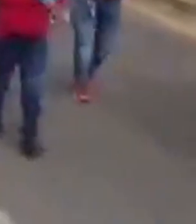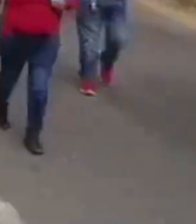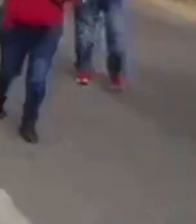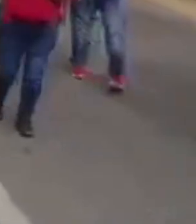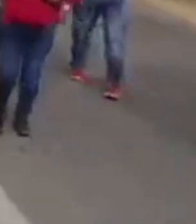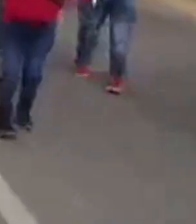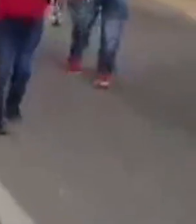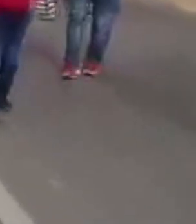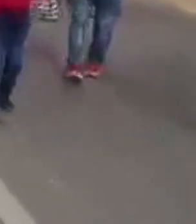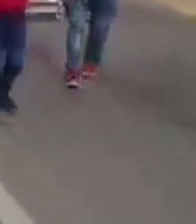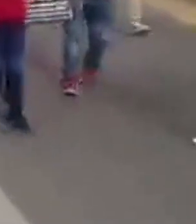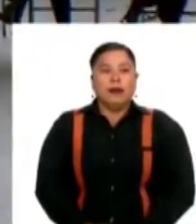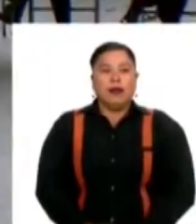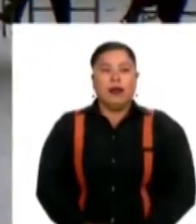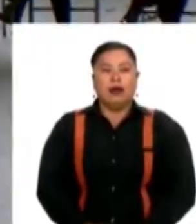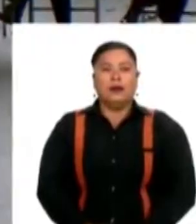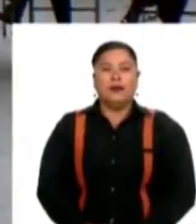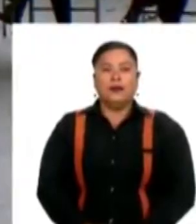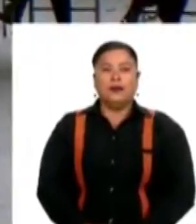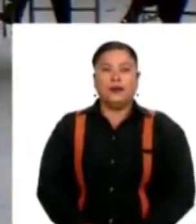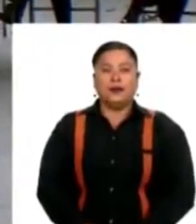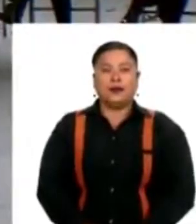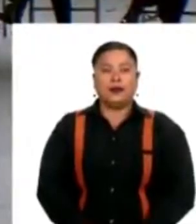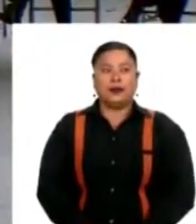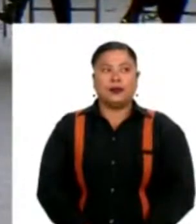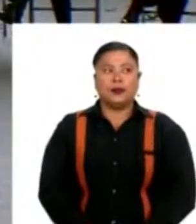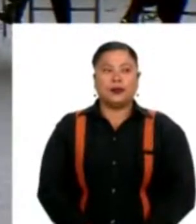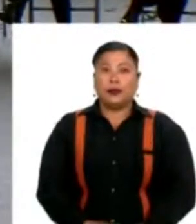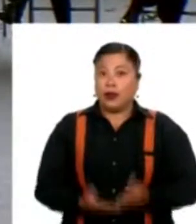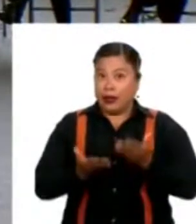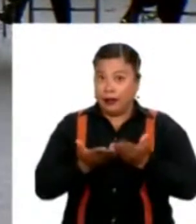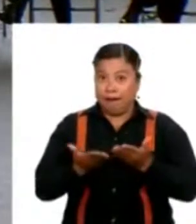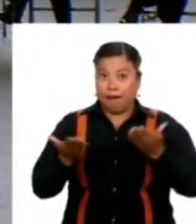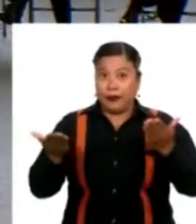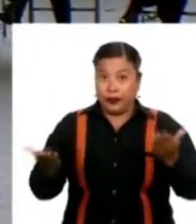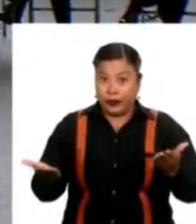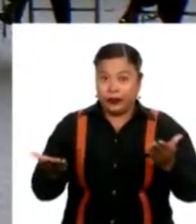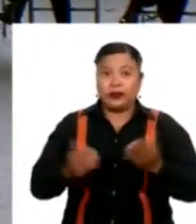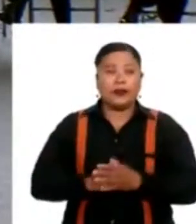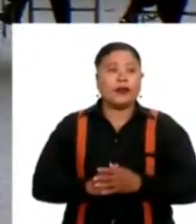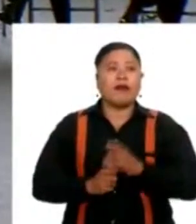parte de esta transición de gobierno. Mega Noticias, Noé Nolasco.